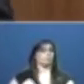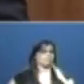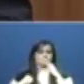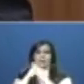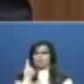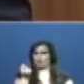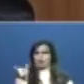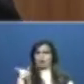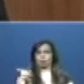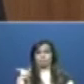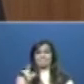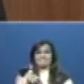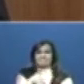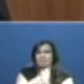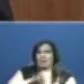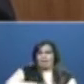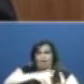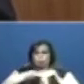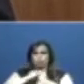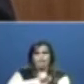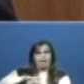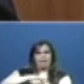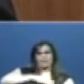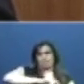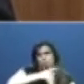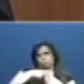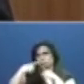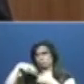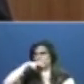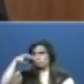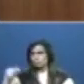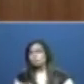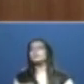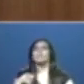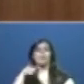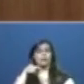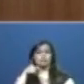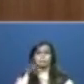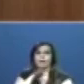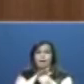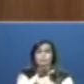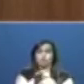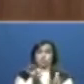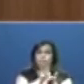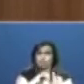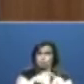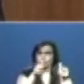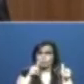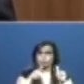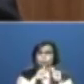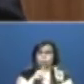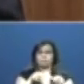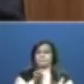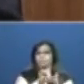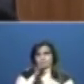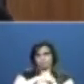supone ajustes en todas las áreas de actuación pero siempre menos intensos en el ámbito de los servicios públicos que constituyen